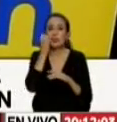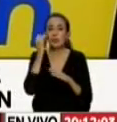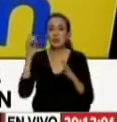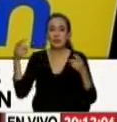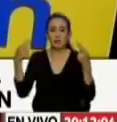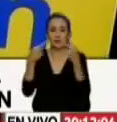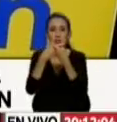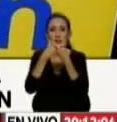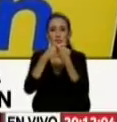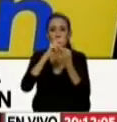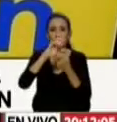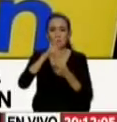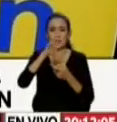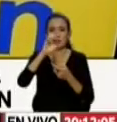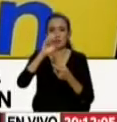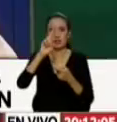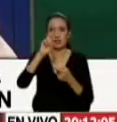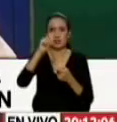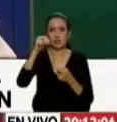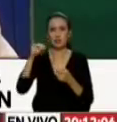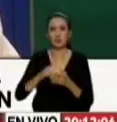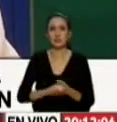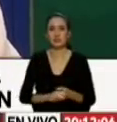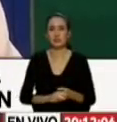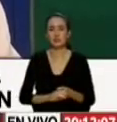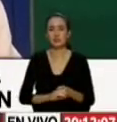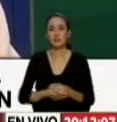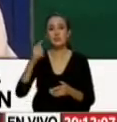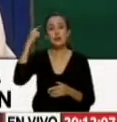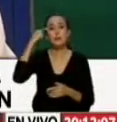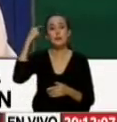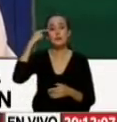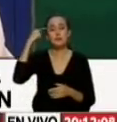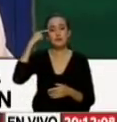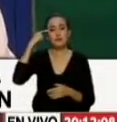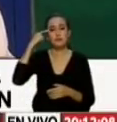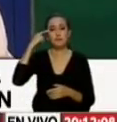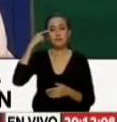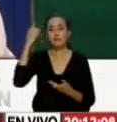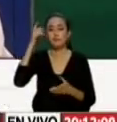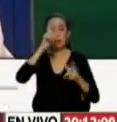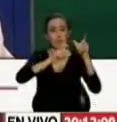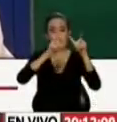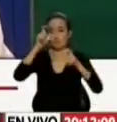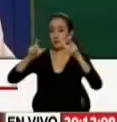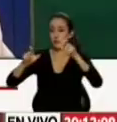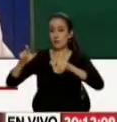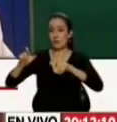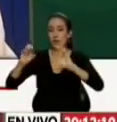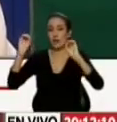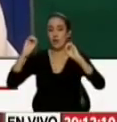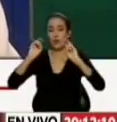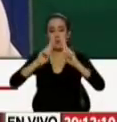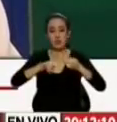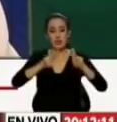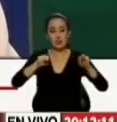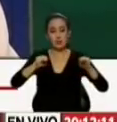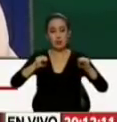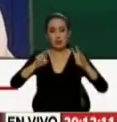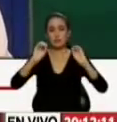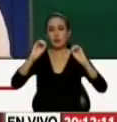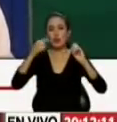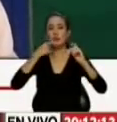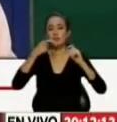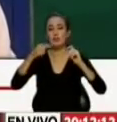Chevron. Aunque todavía se piense que solamente existen las personas naturales o jurídicas, sobre todo